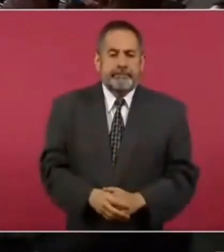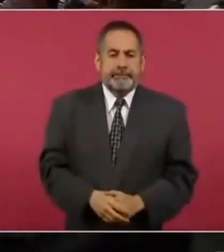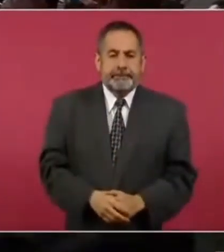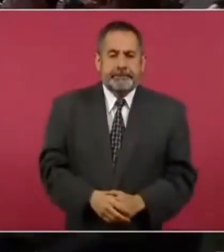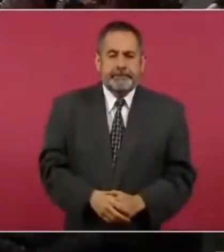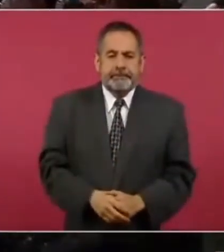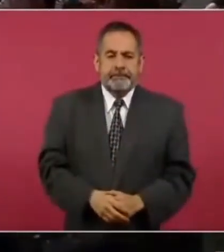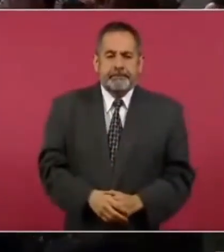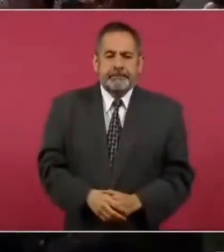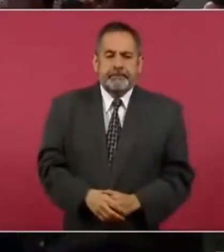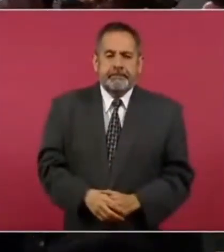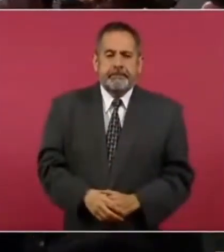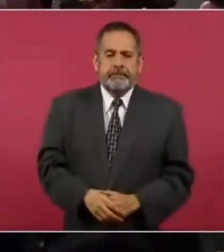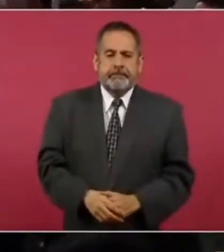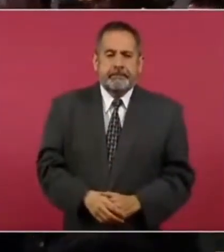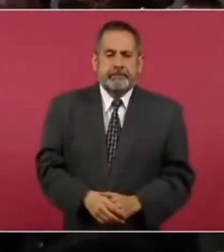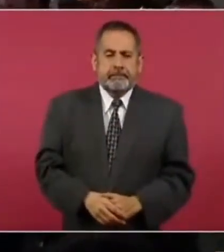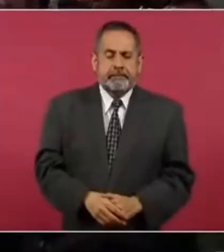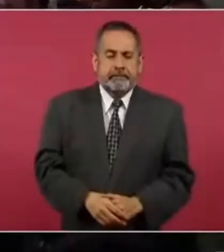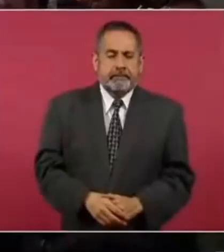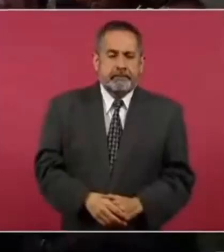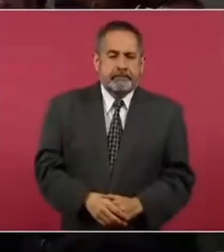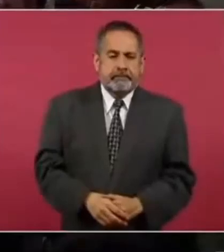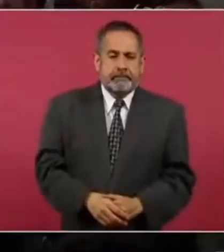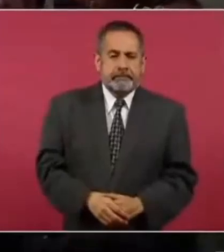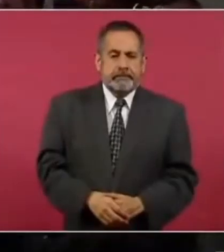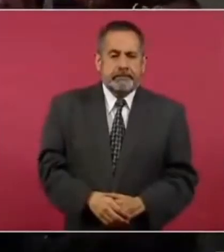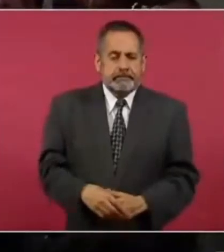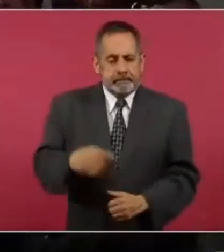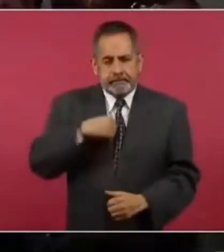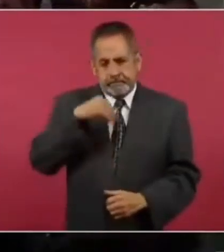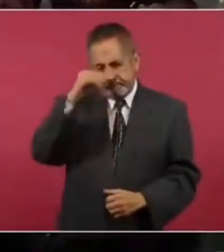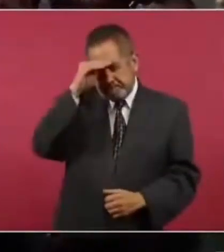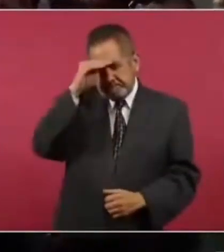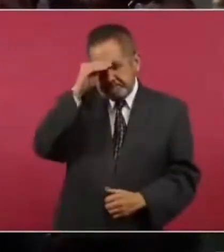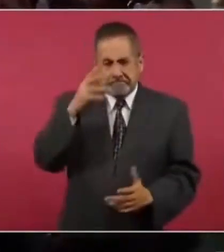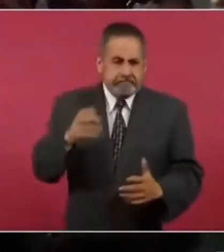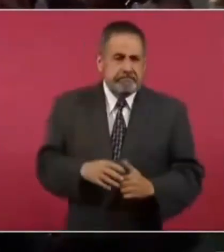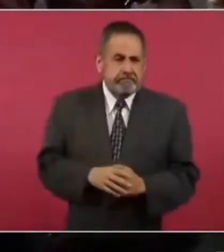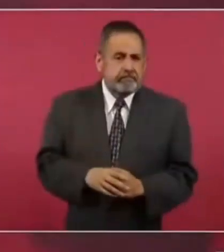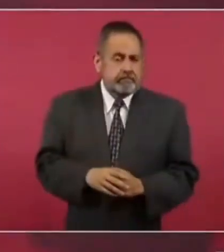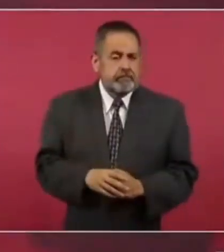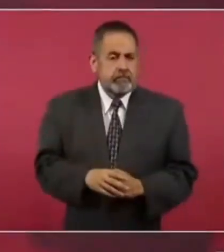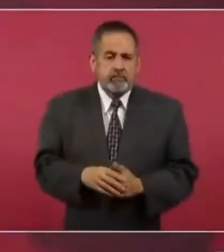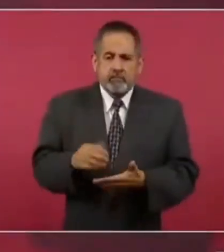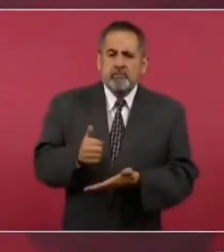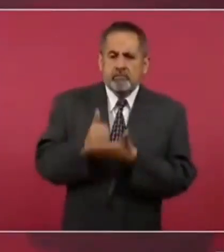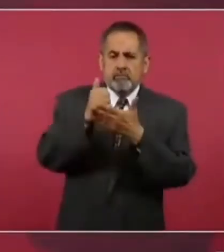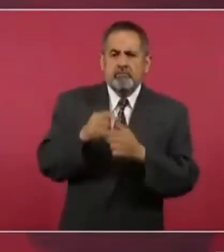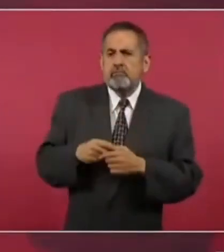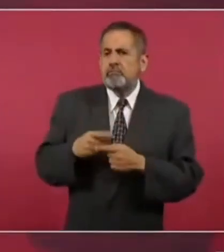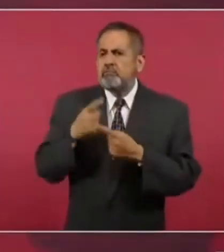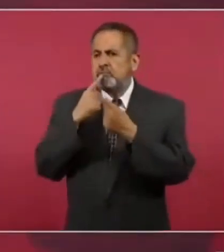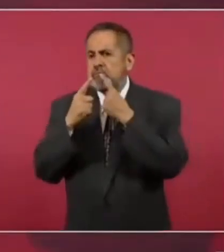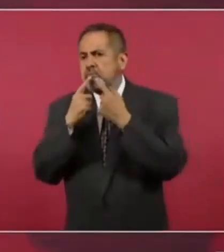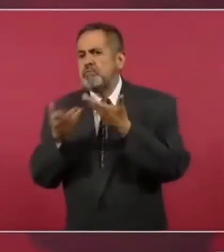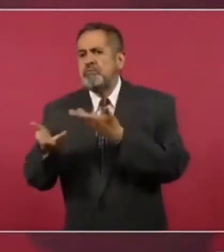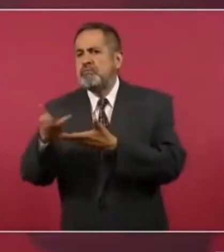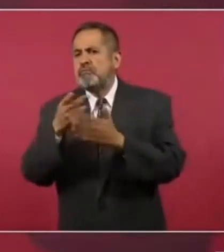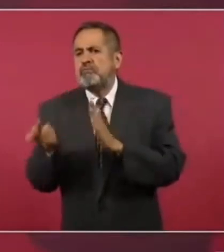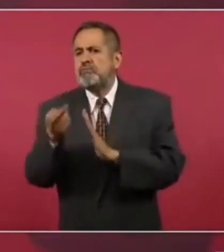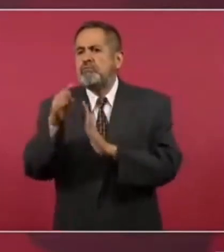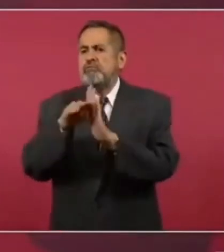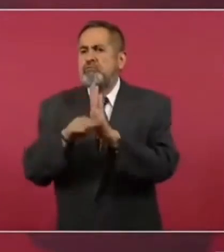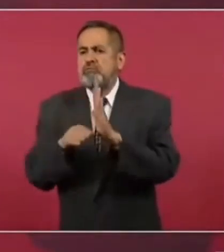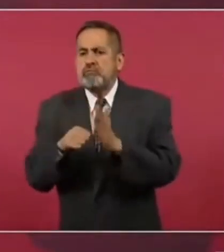Pues yo pienso que ayuda lo de la consulta. Nada